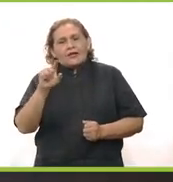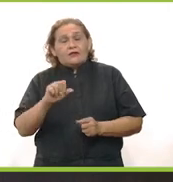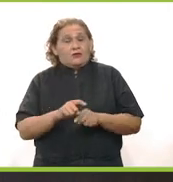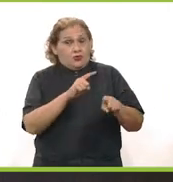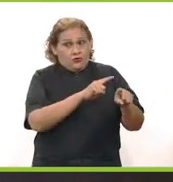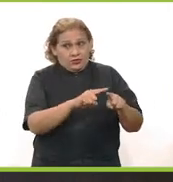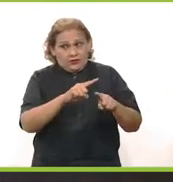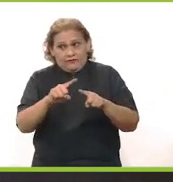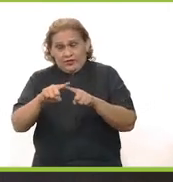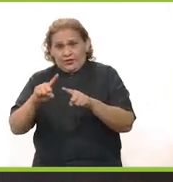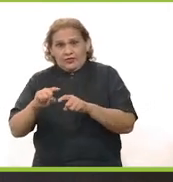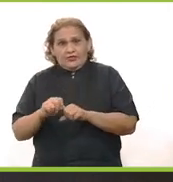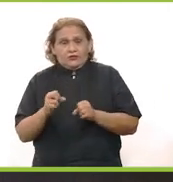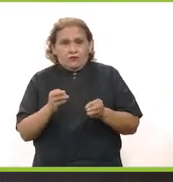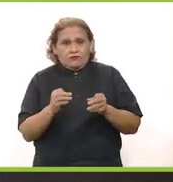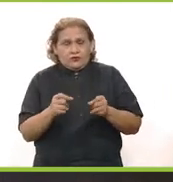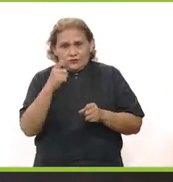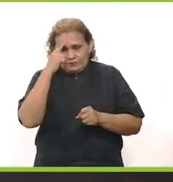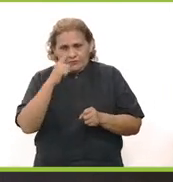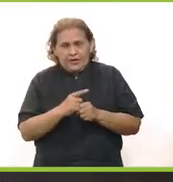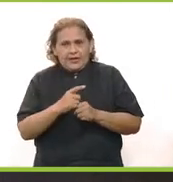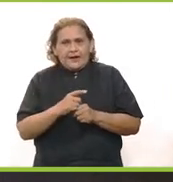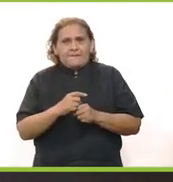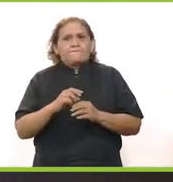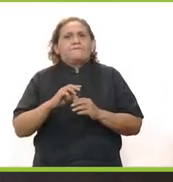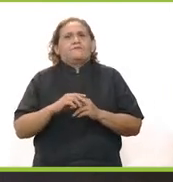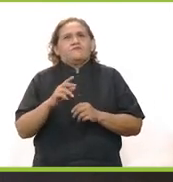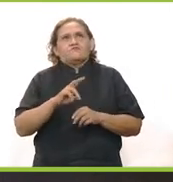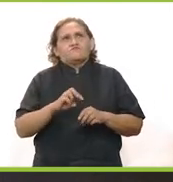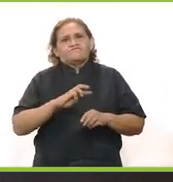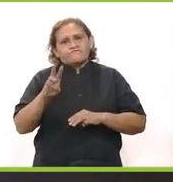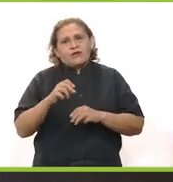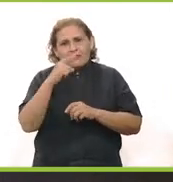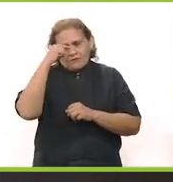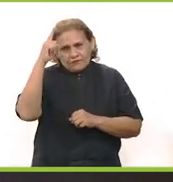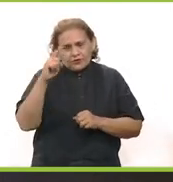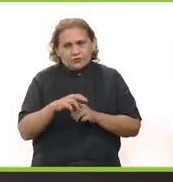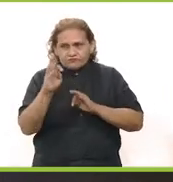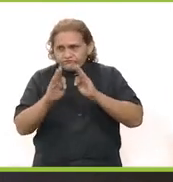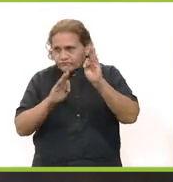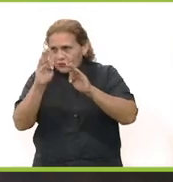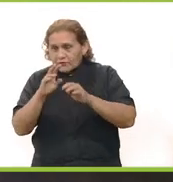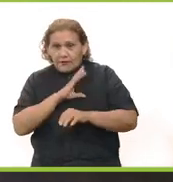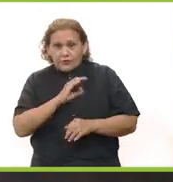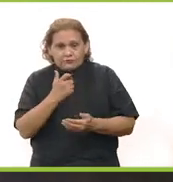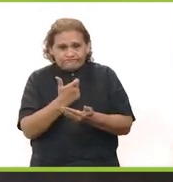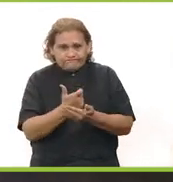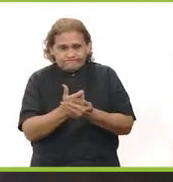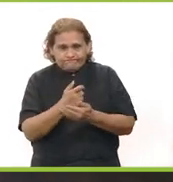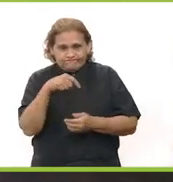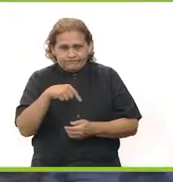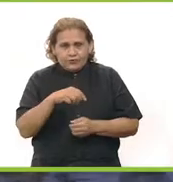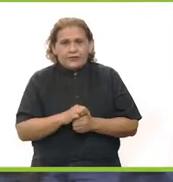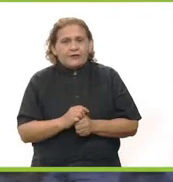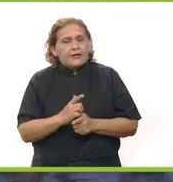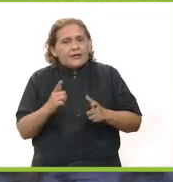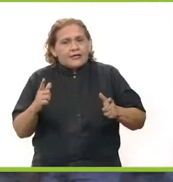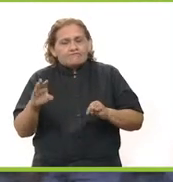también el gobierno del estado y las diferentes dependencias para poder agilizar el tema de los trámites y brindar las condiciones favorables para poder invertir.